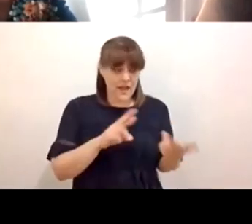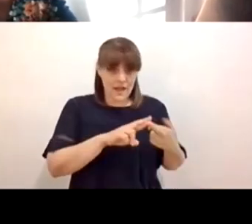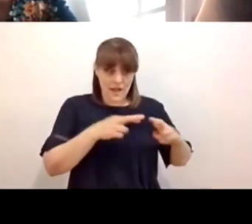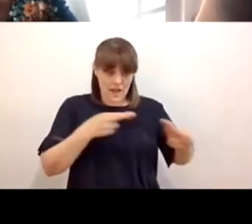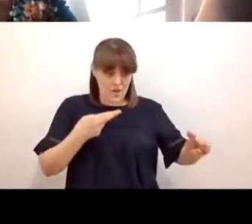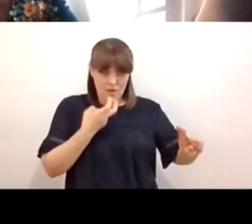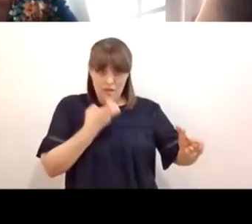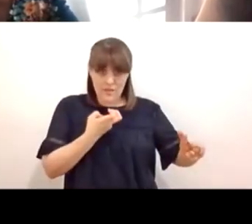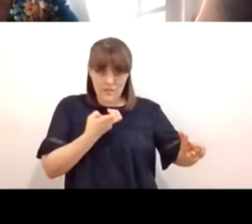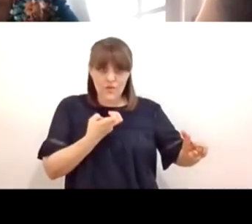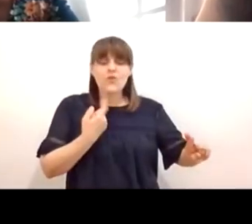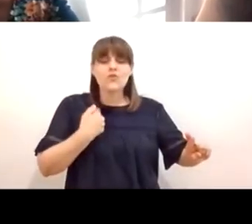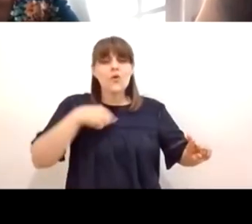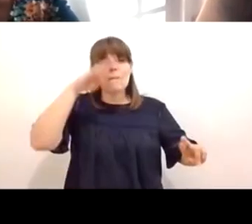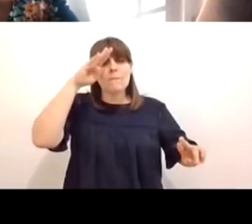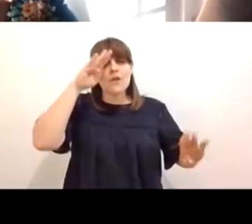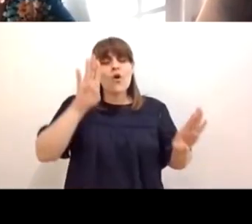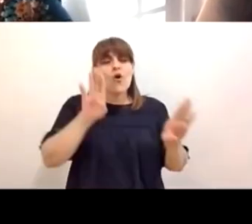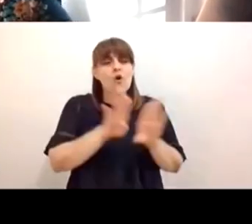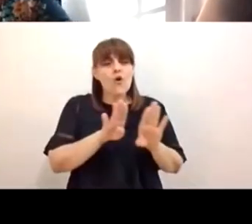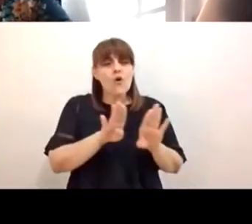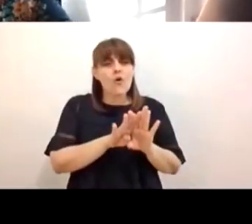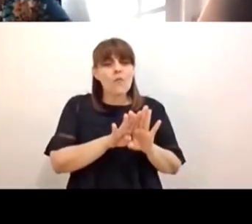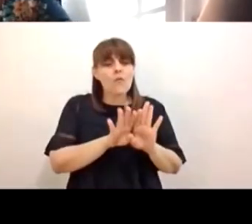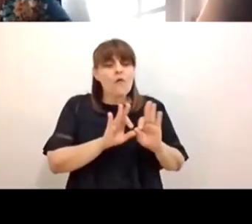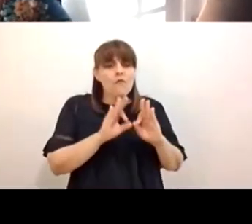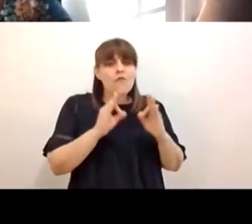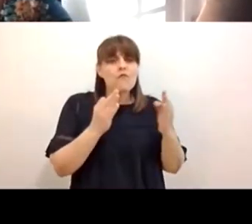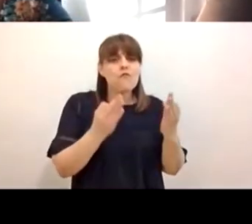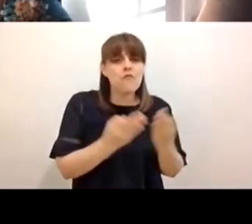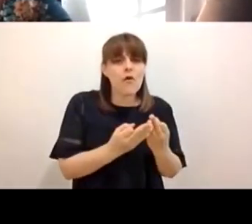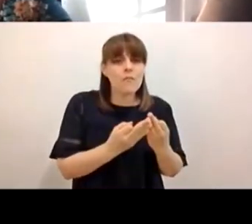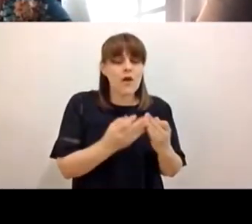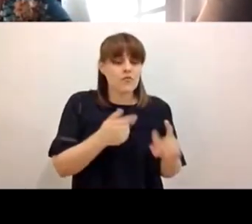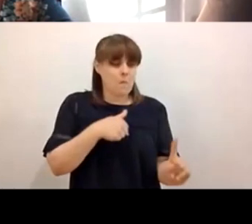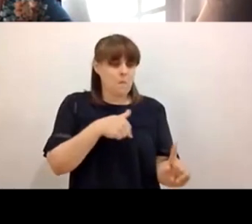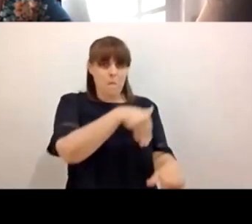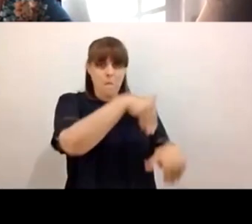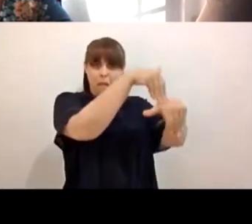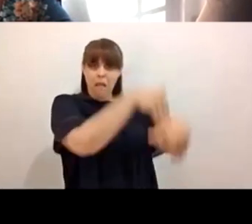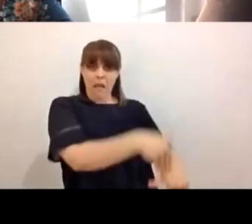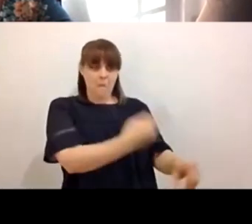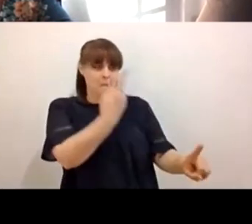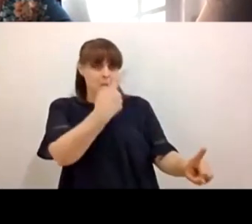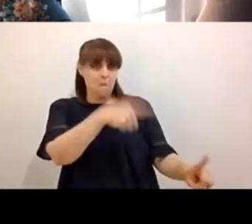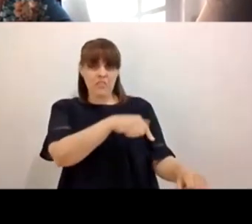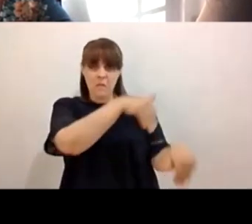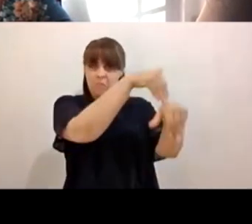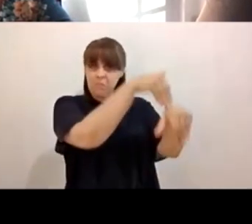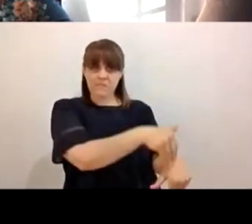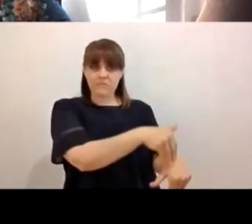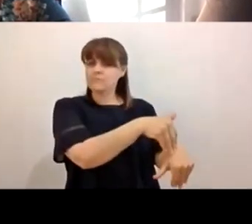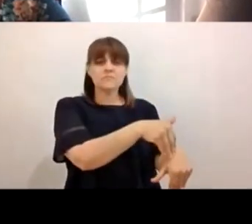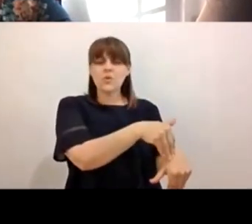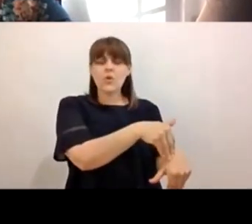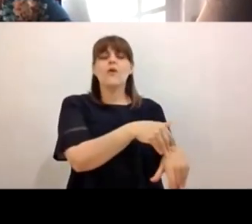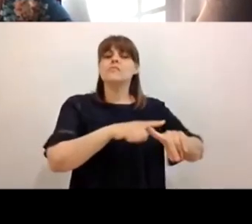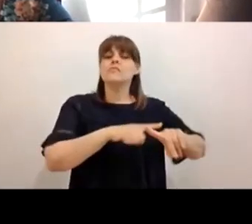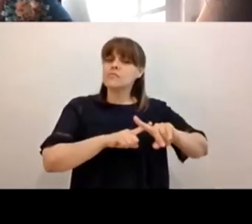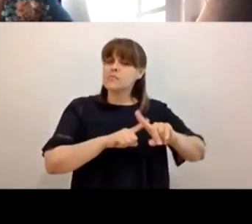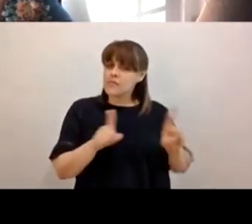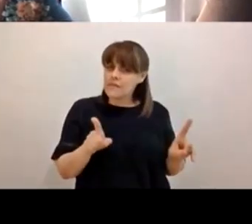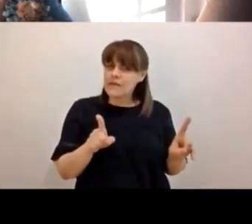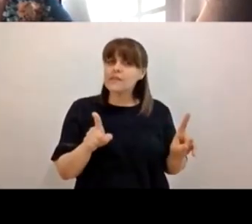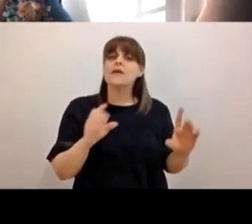que deconstruir es que no tiene que ser una relación de sometimiento que tiene que ser una relación de